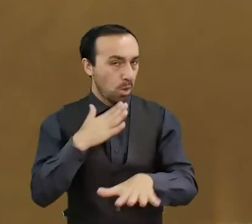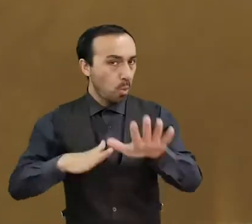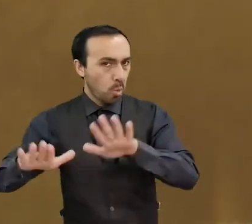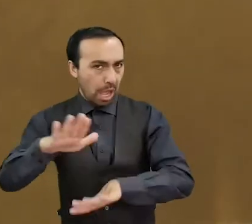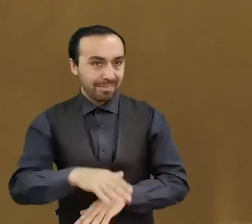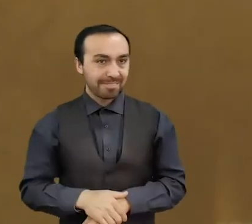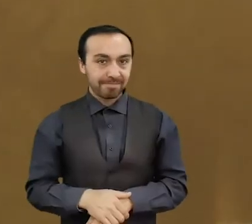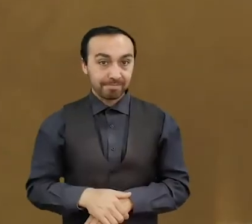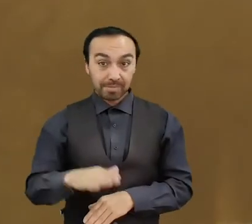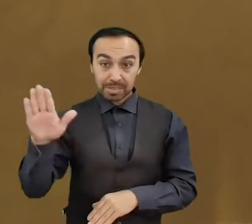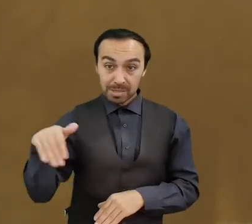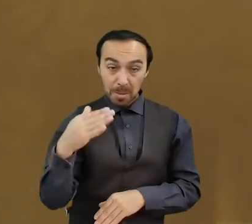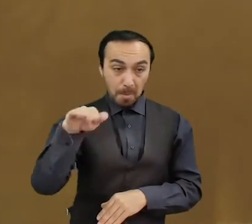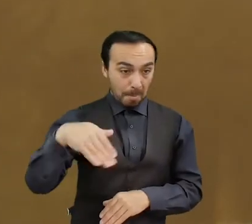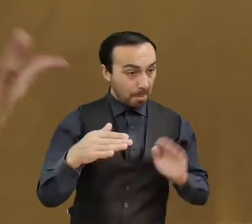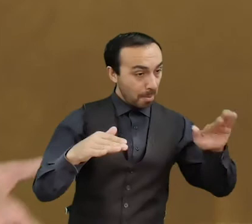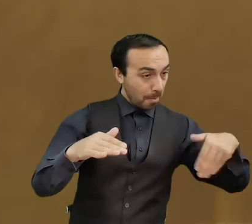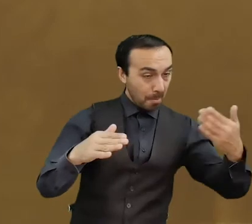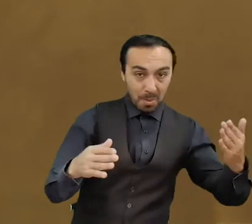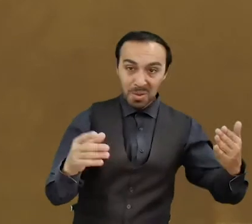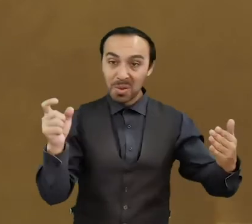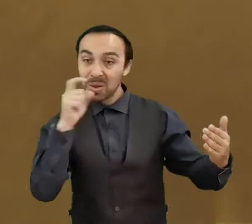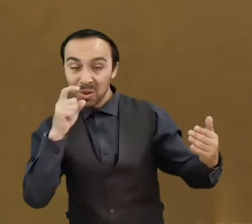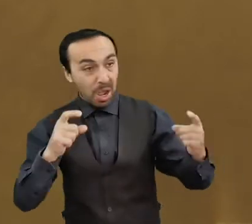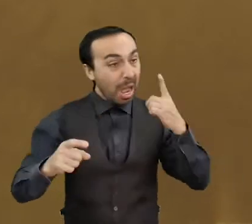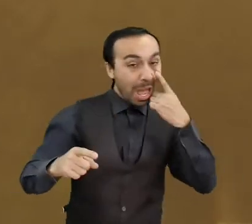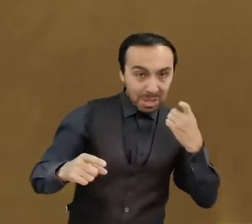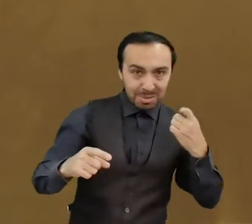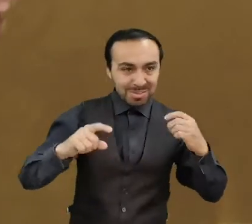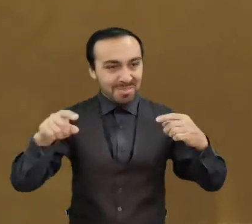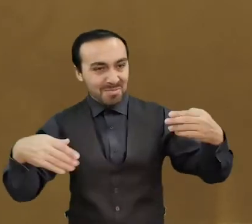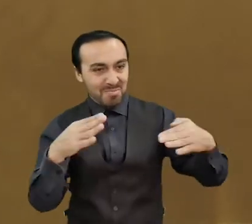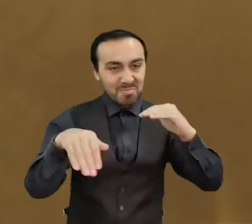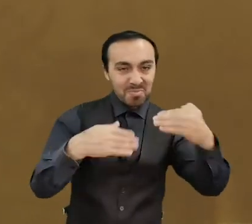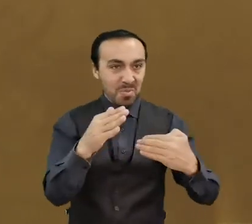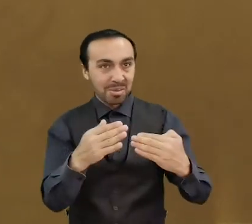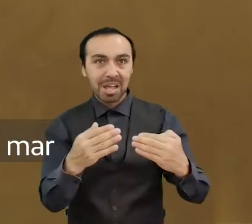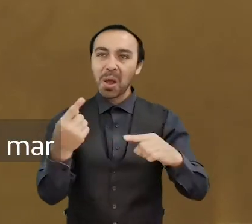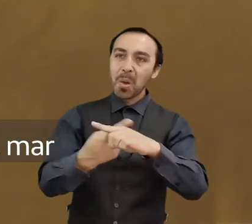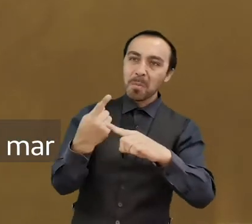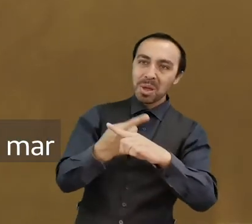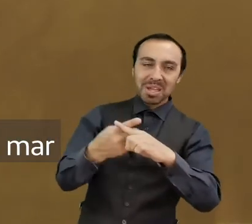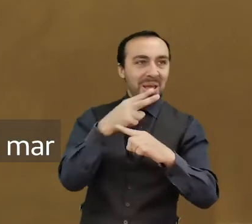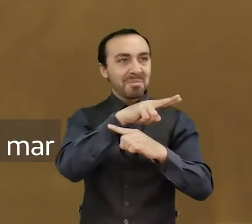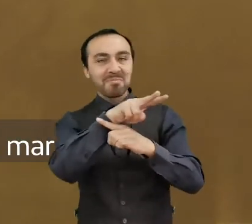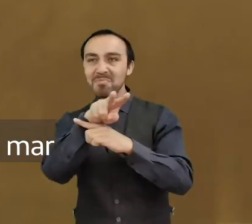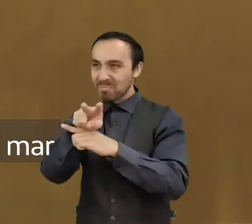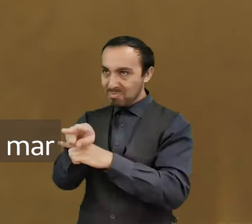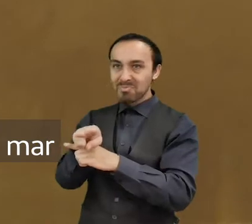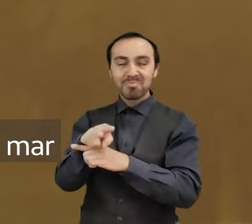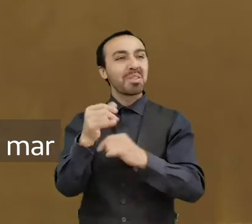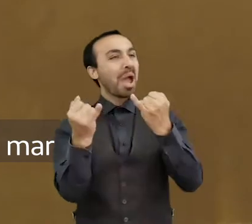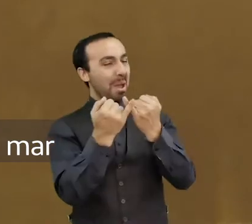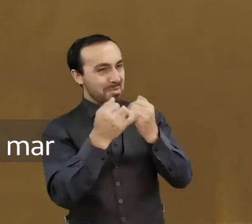buenas amigas y cada tanto conversaban de lo que ocurría alrededor en la naturaleza miraban como la luna